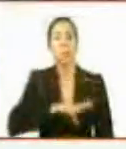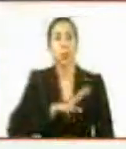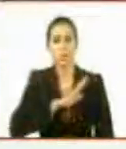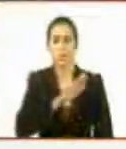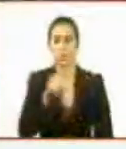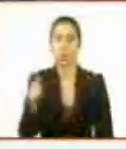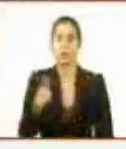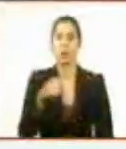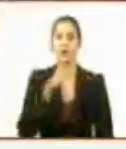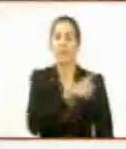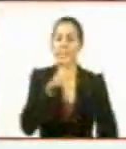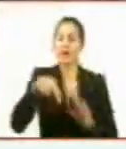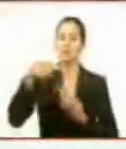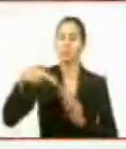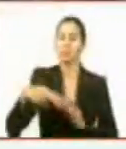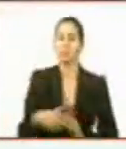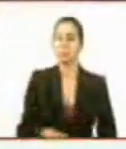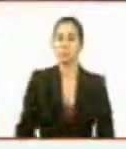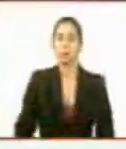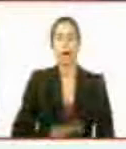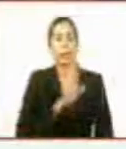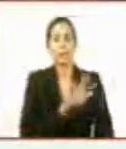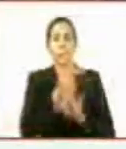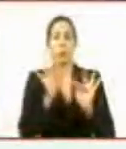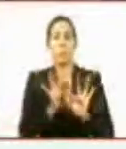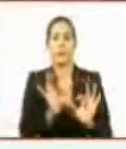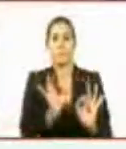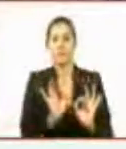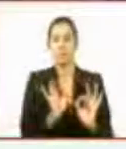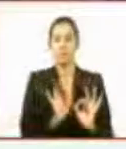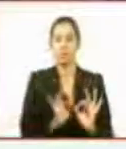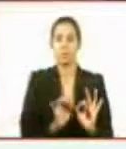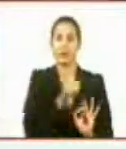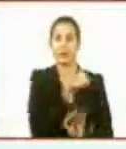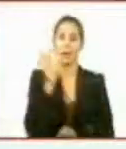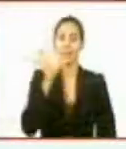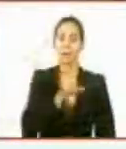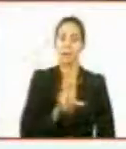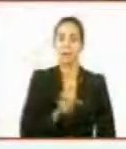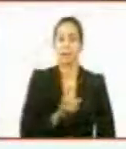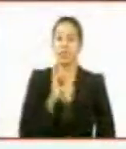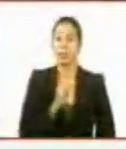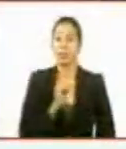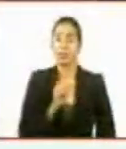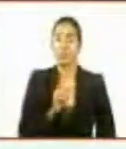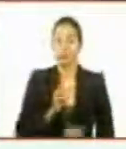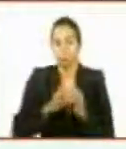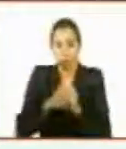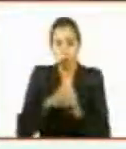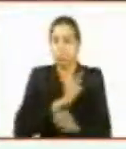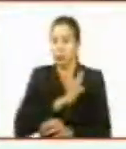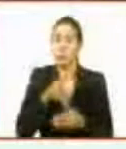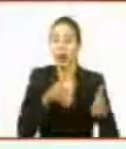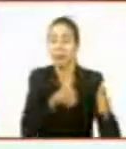cada revolución tiene su propio perfil, sus propios pies, cada país debe caminar con sus propios pies. Es